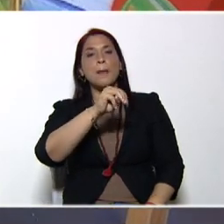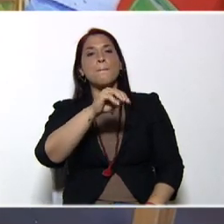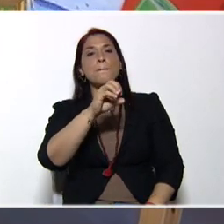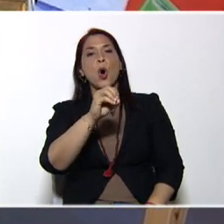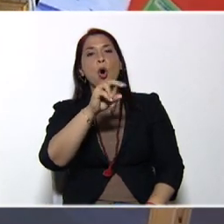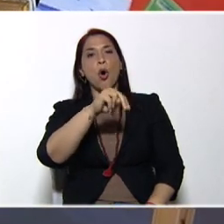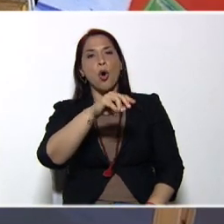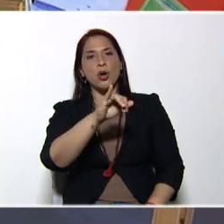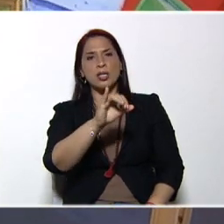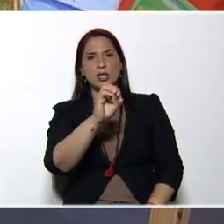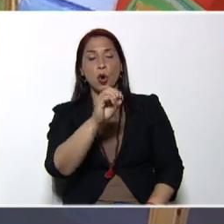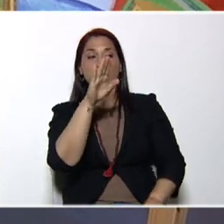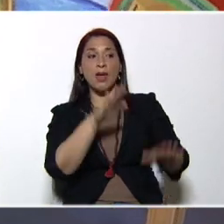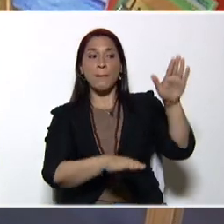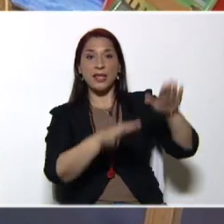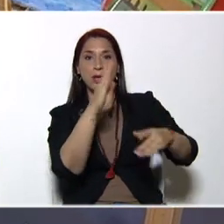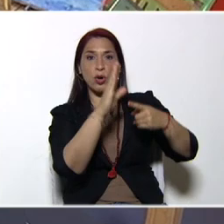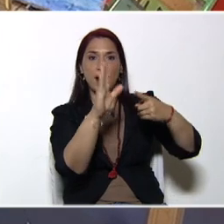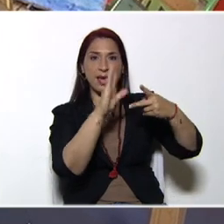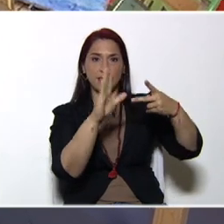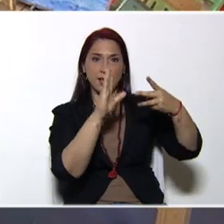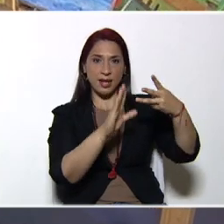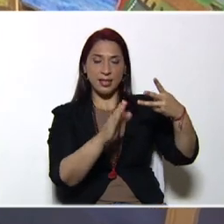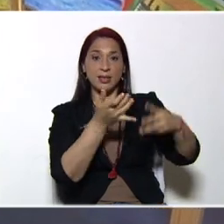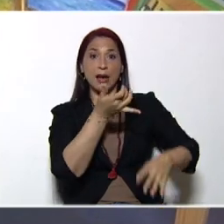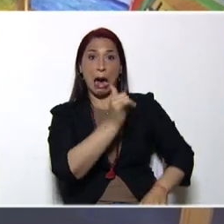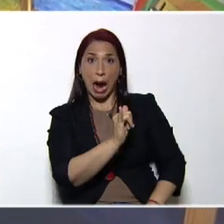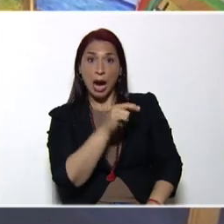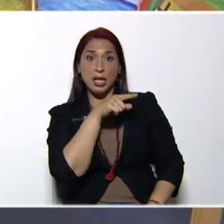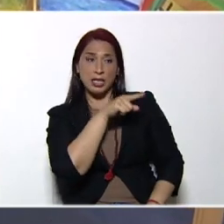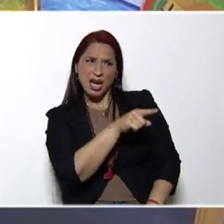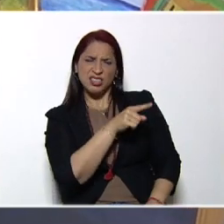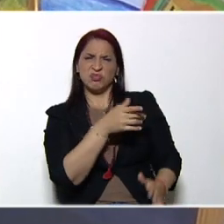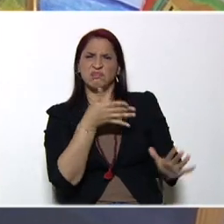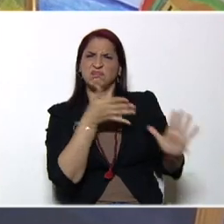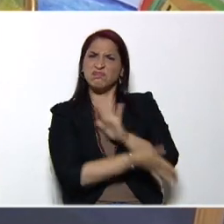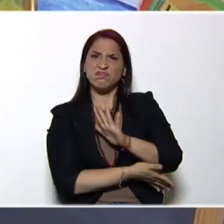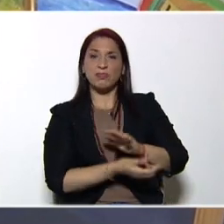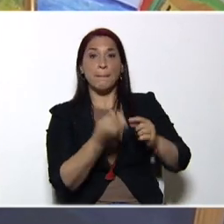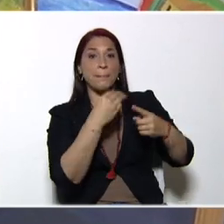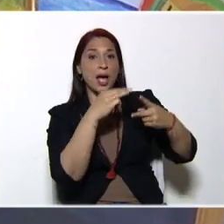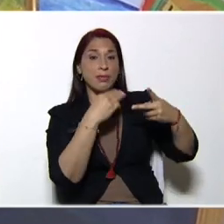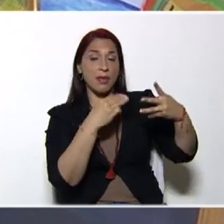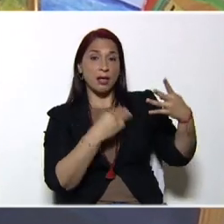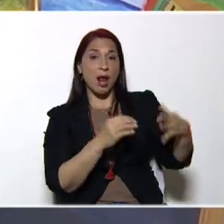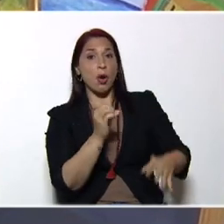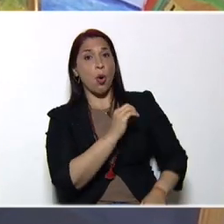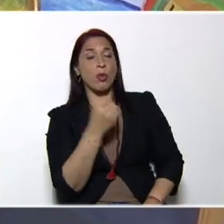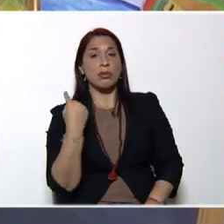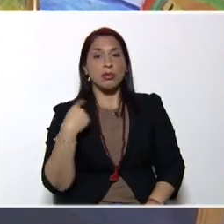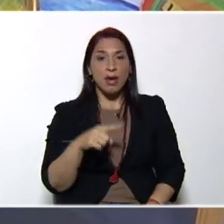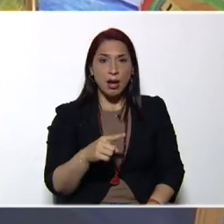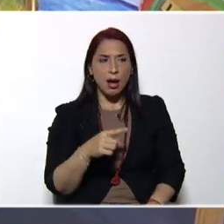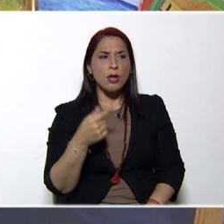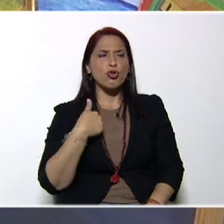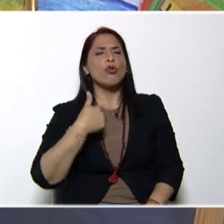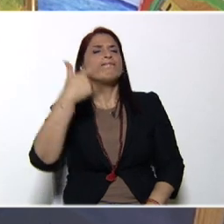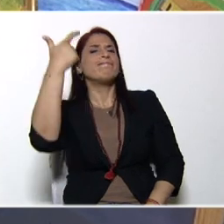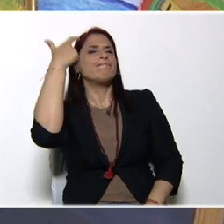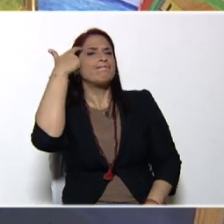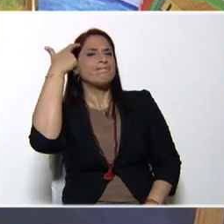patrimonio. Es decir, dependiendo de la característica que esa cosa, ese objeto, sea material o inmaterial tenga, es que yo voy a